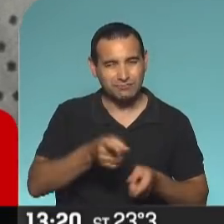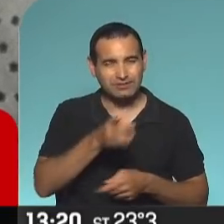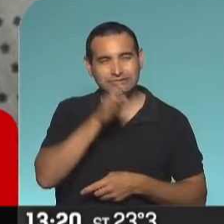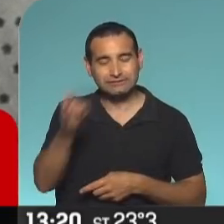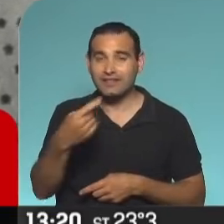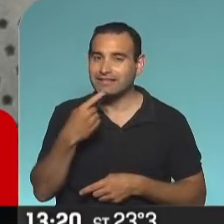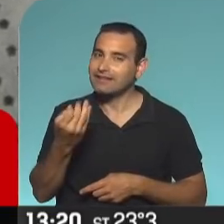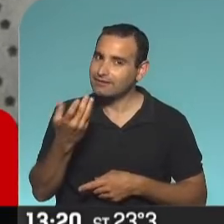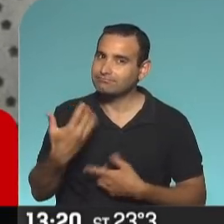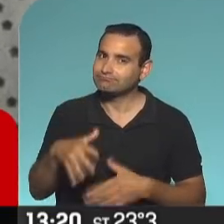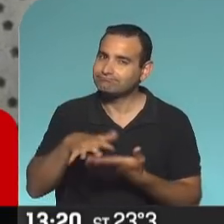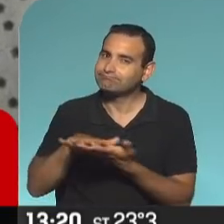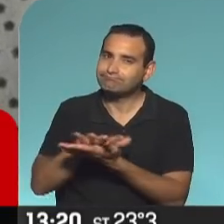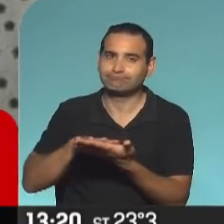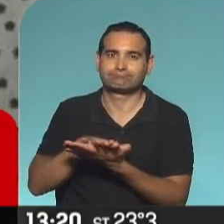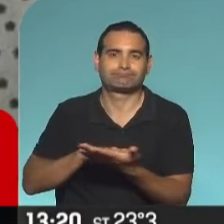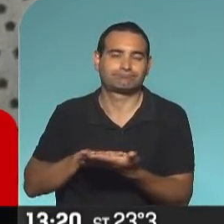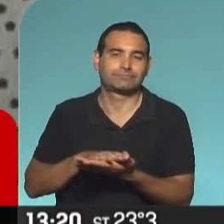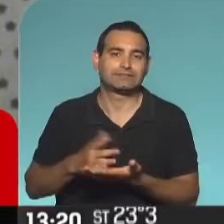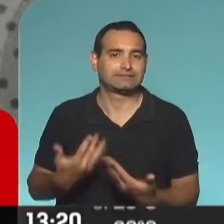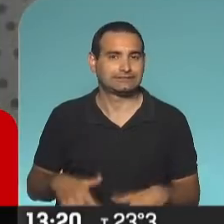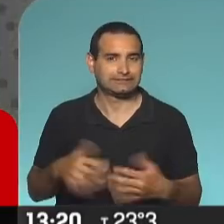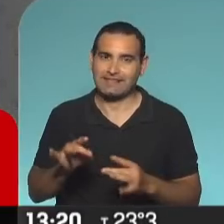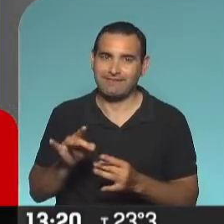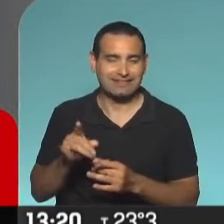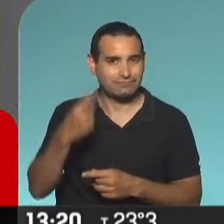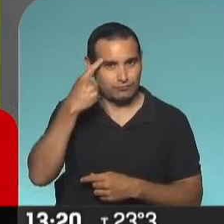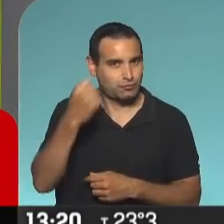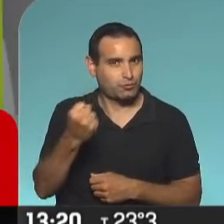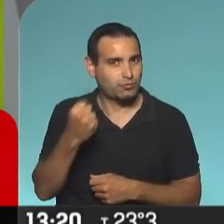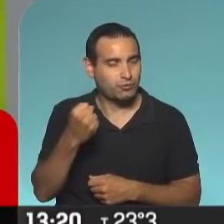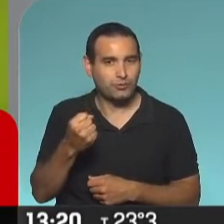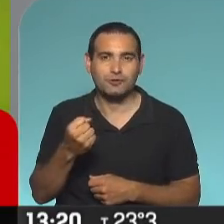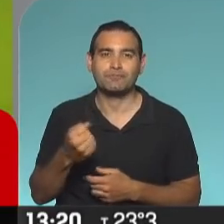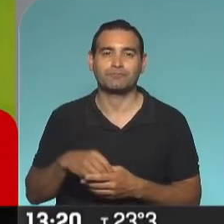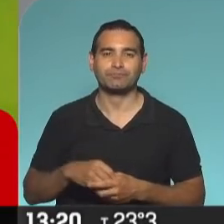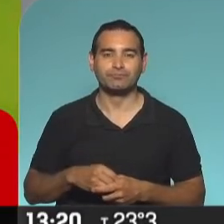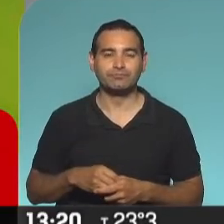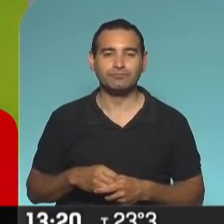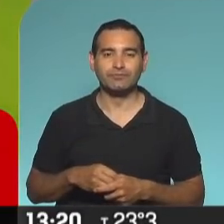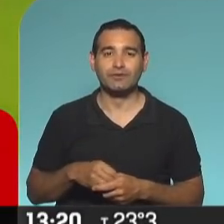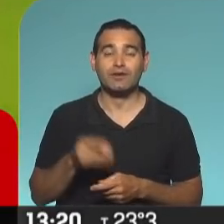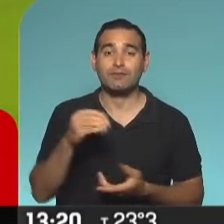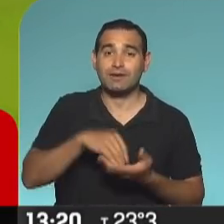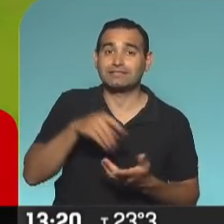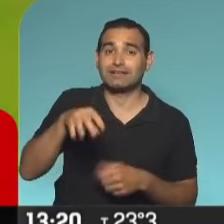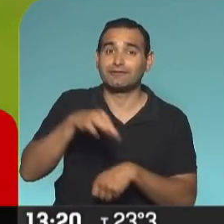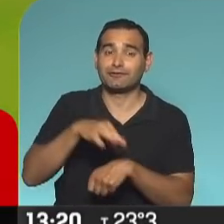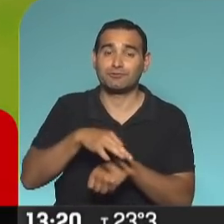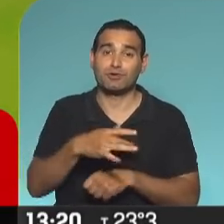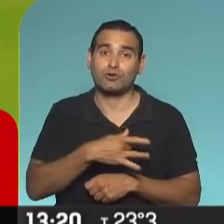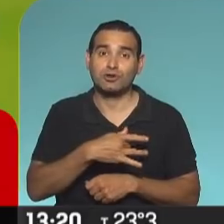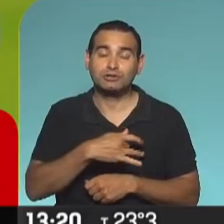que tratarlo a Diego como lo que es, pero es muy difícil, era un paciente difícil de tratar. Un enfermo cardíaco